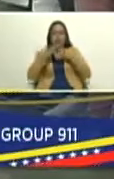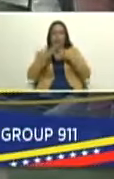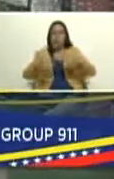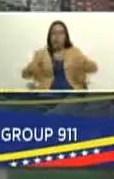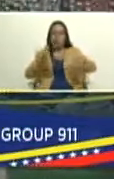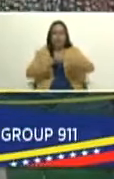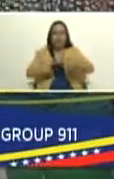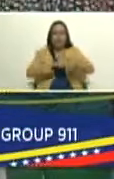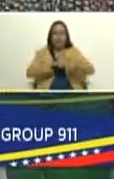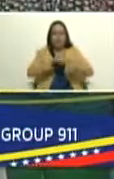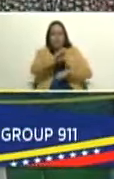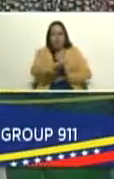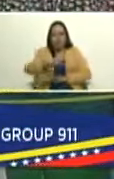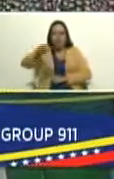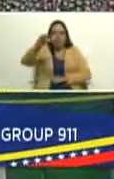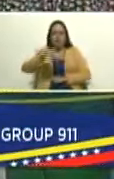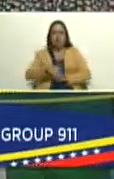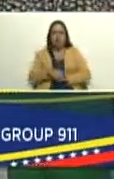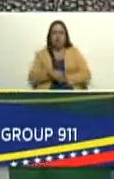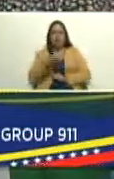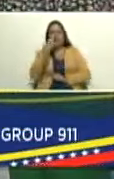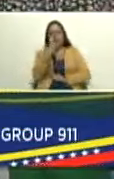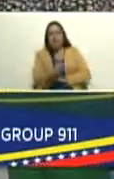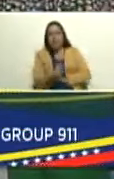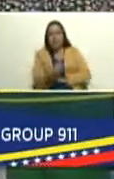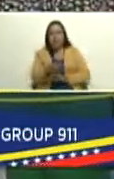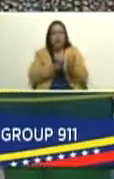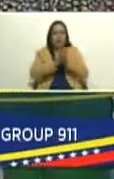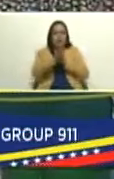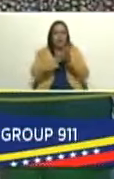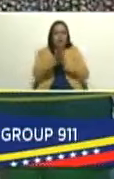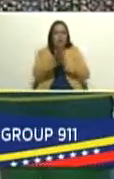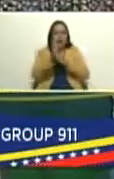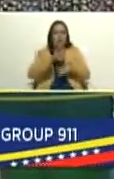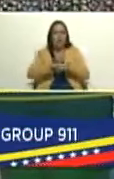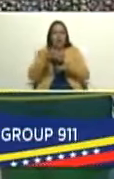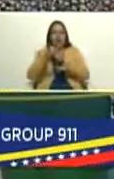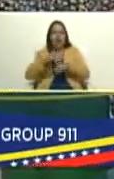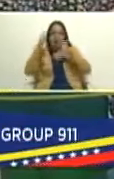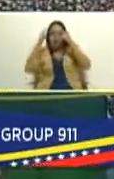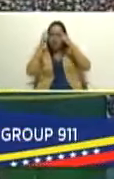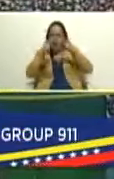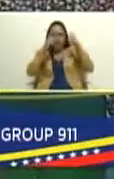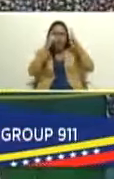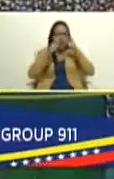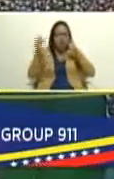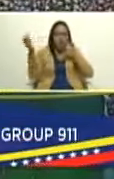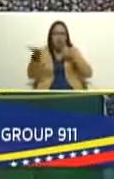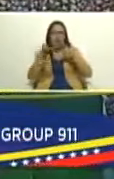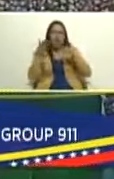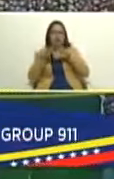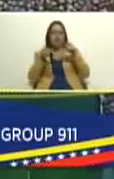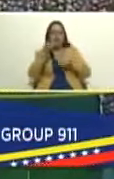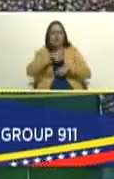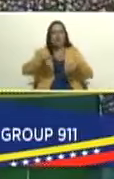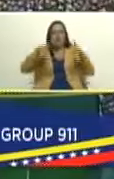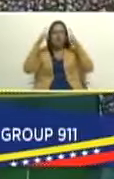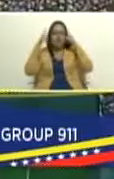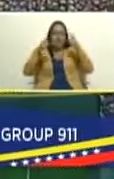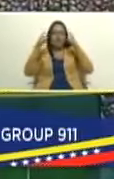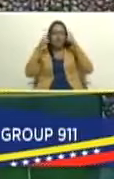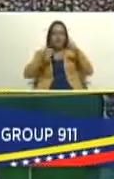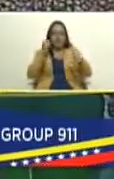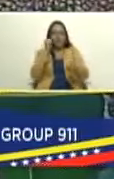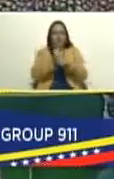etapas. Es tan bonito este emprendimiento porque, bueno, aquí están puros profesionales, profesionales que trabajan también